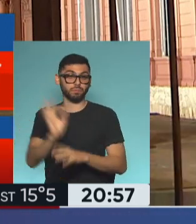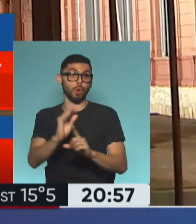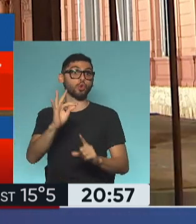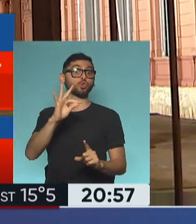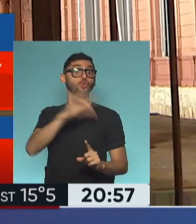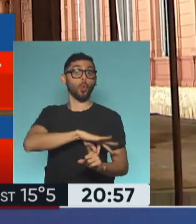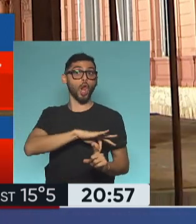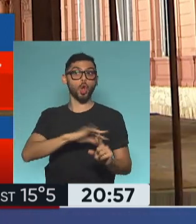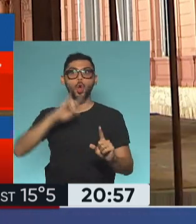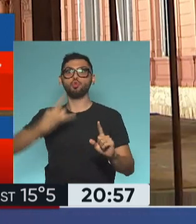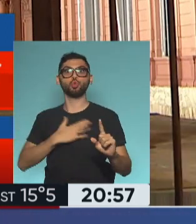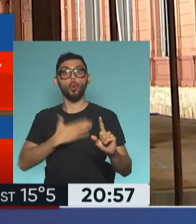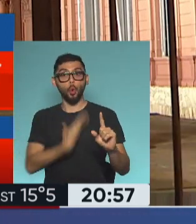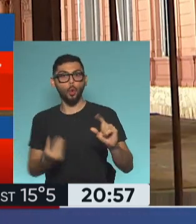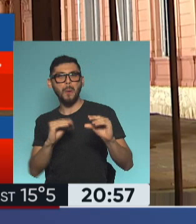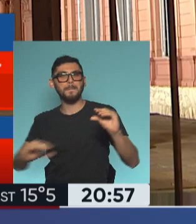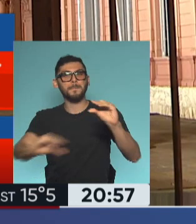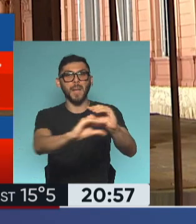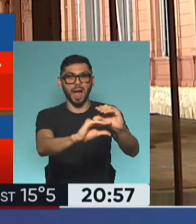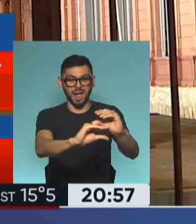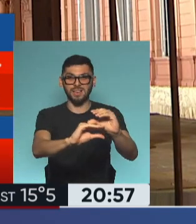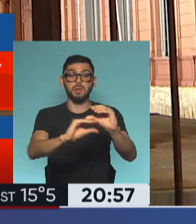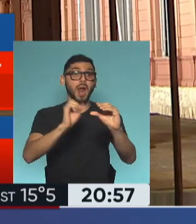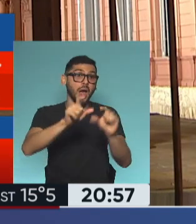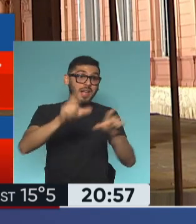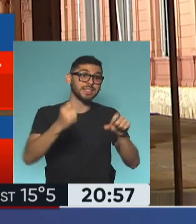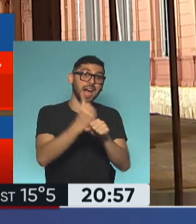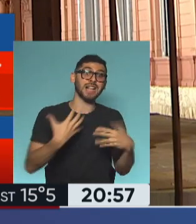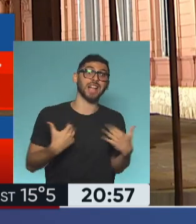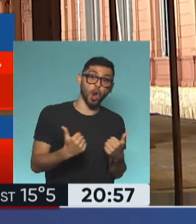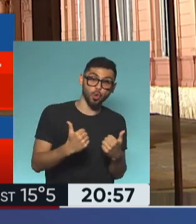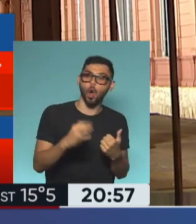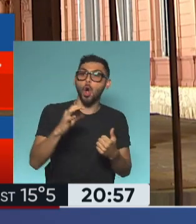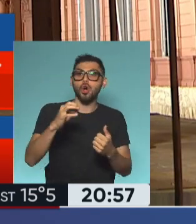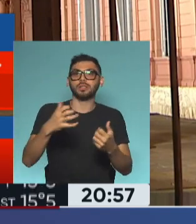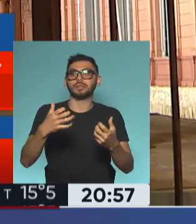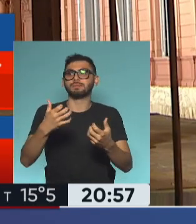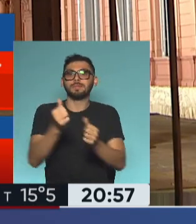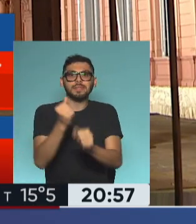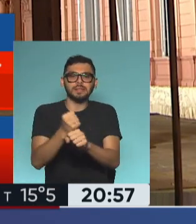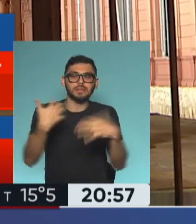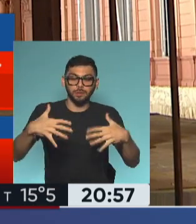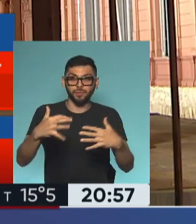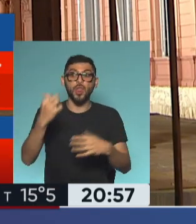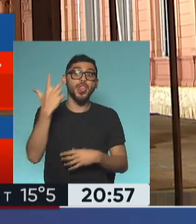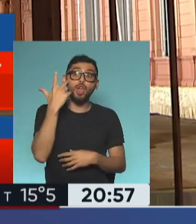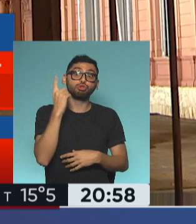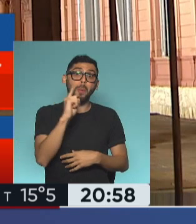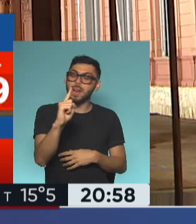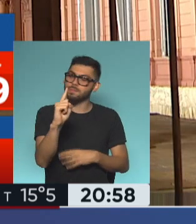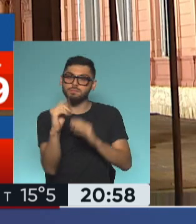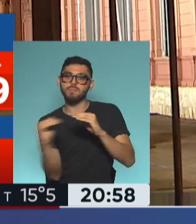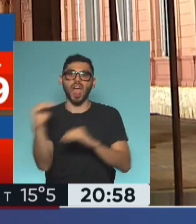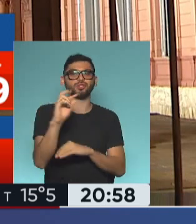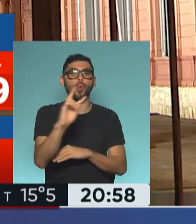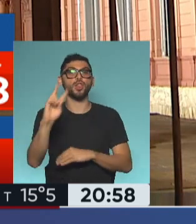salarios para los sectores críticos y de la salud. ¿Qué pasa? De 18.000 entonces a 22.000 pesos. Ese es uno